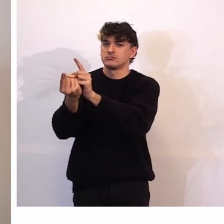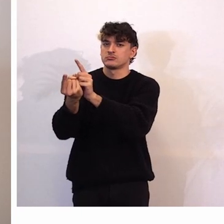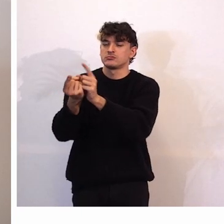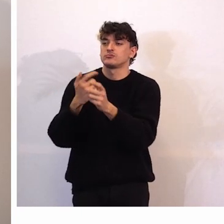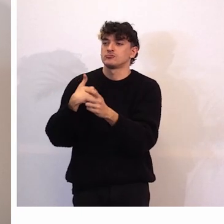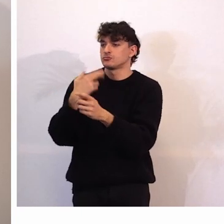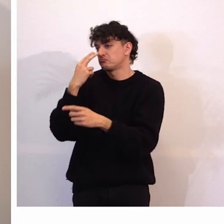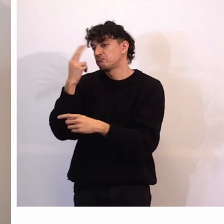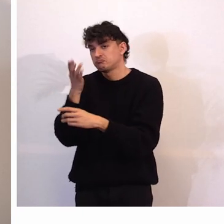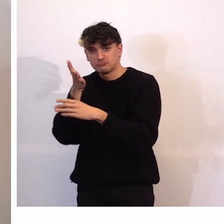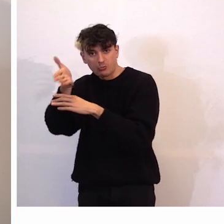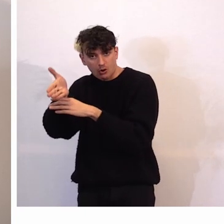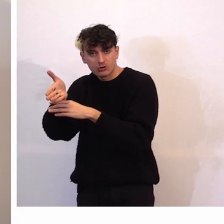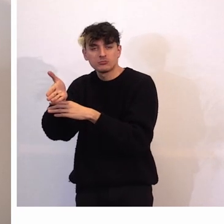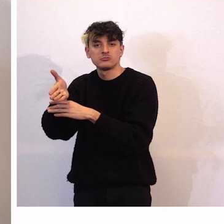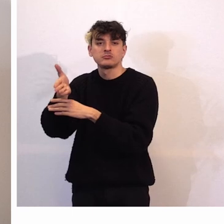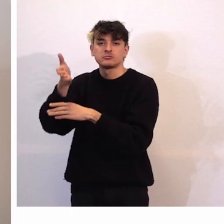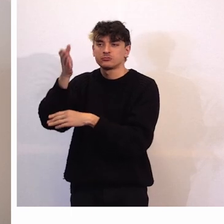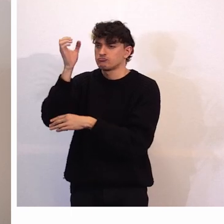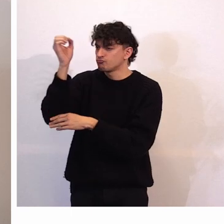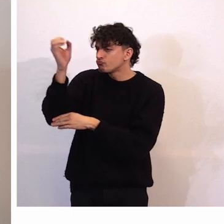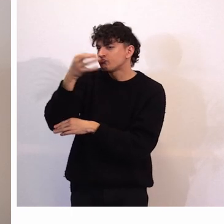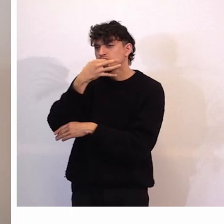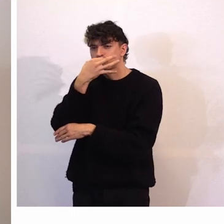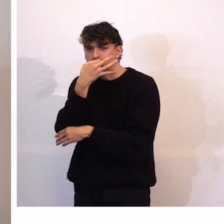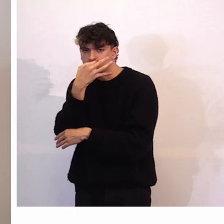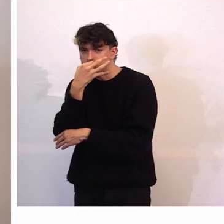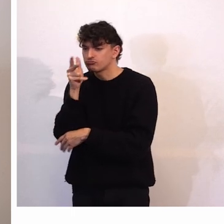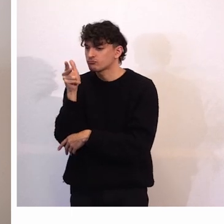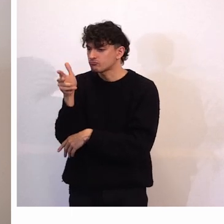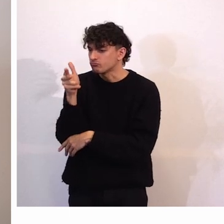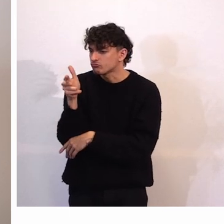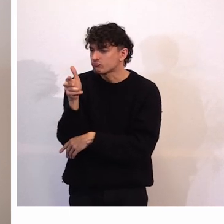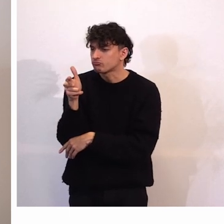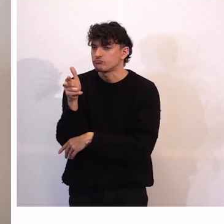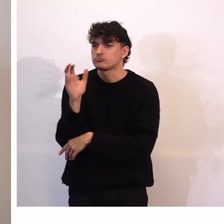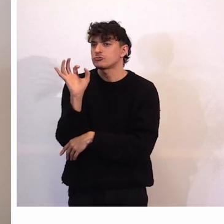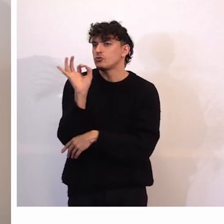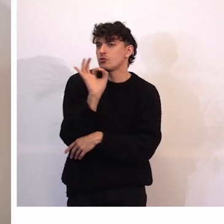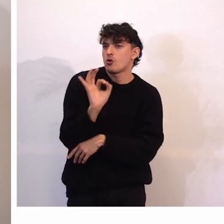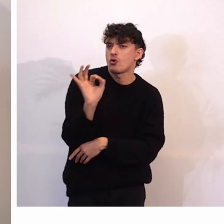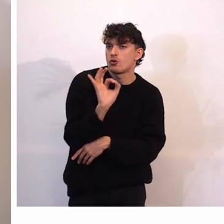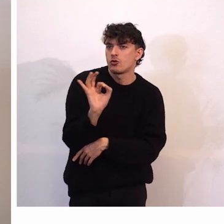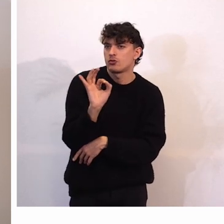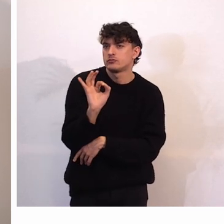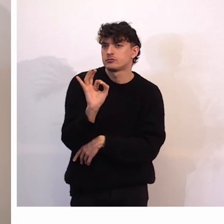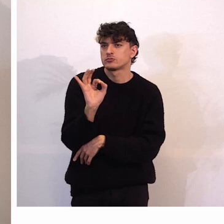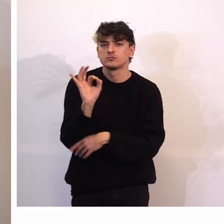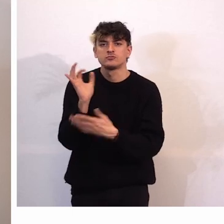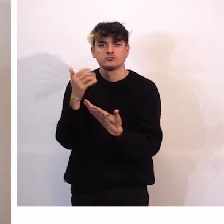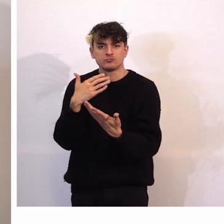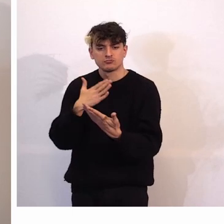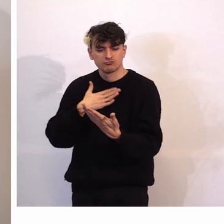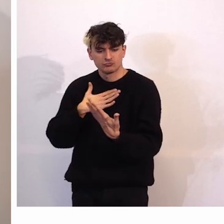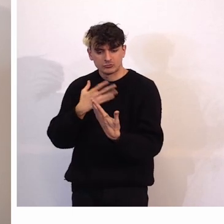a darle una charla de derechos, o como yo hago, contarle mi